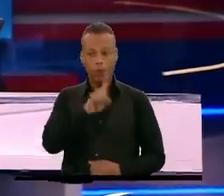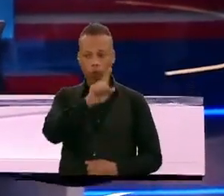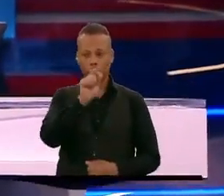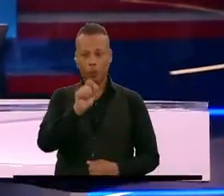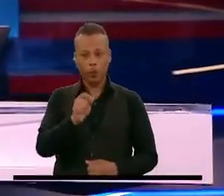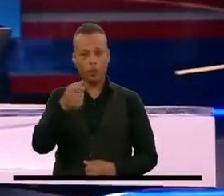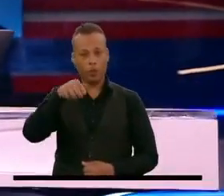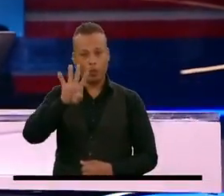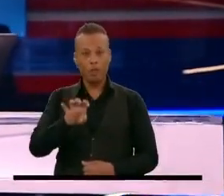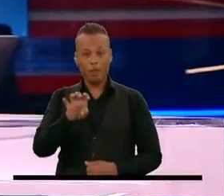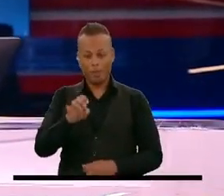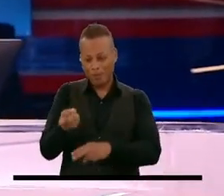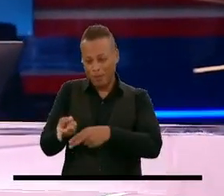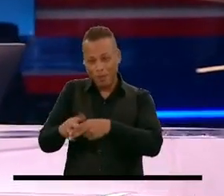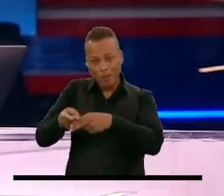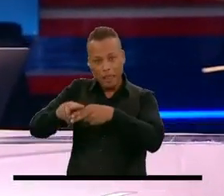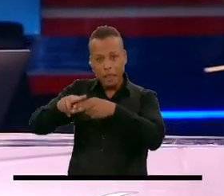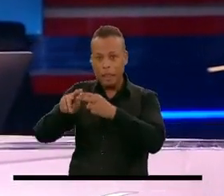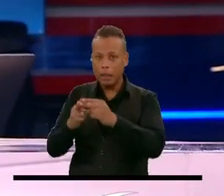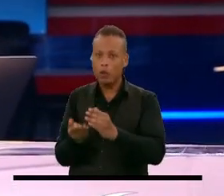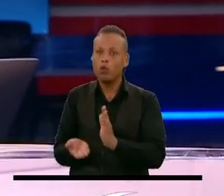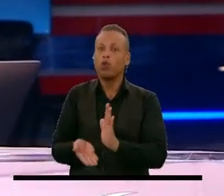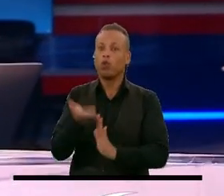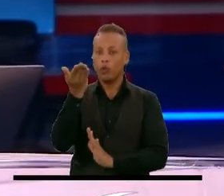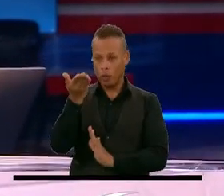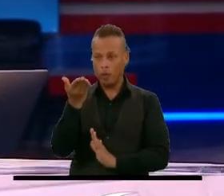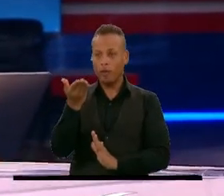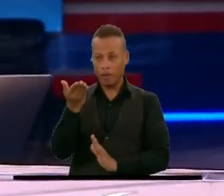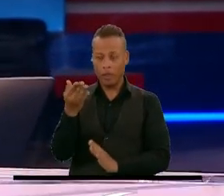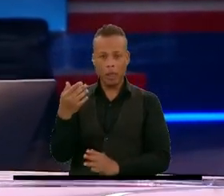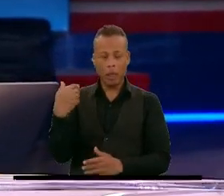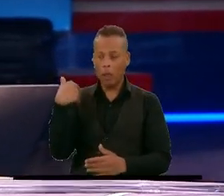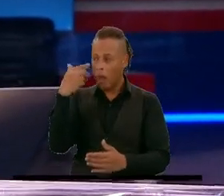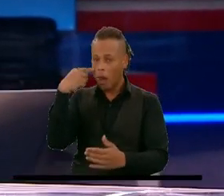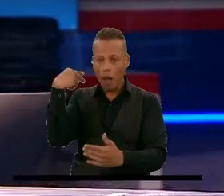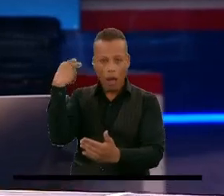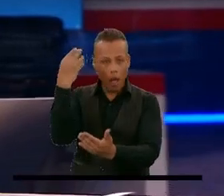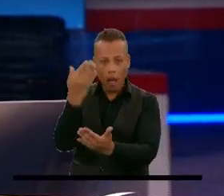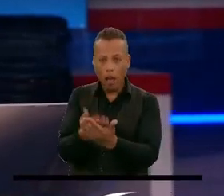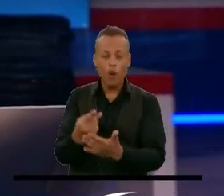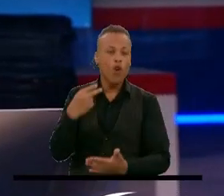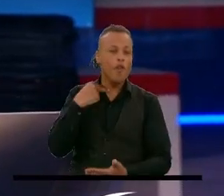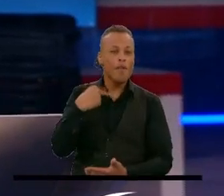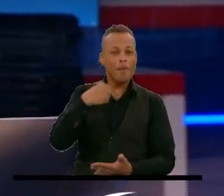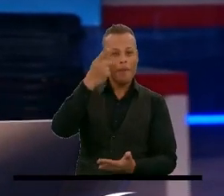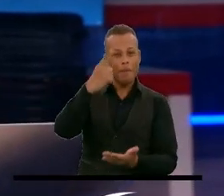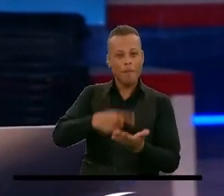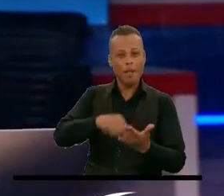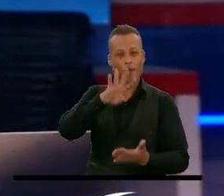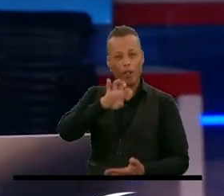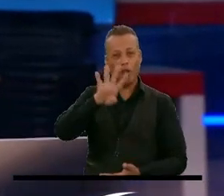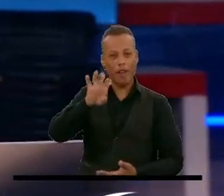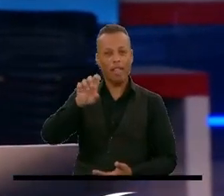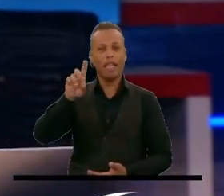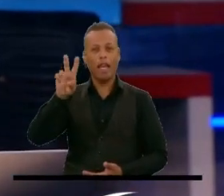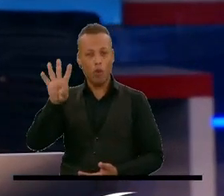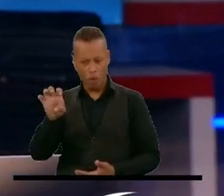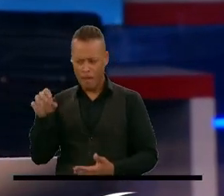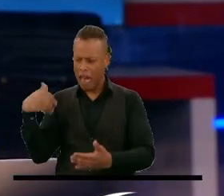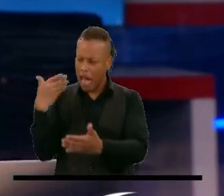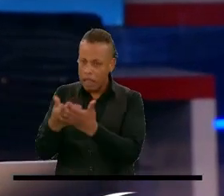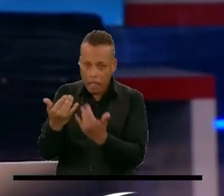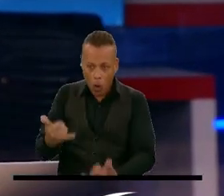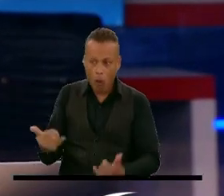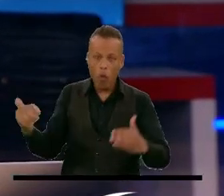Las tasas de interés volvieron a subir, una cifra no vista desde noviembre de 1999. Pero ¿cómo se afecta